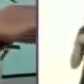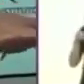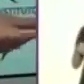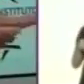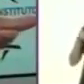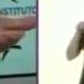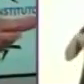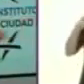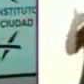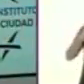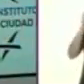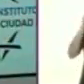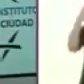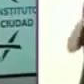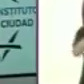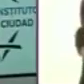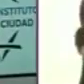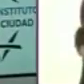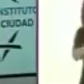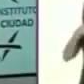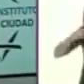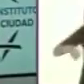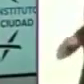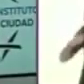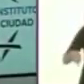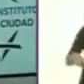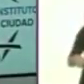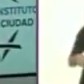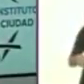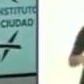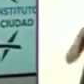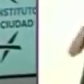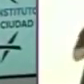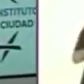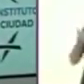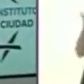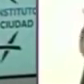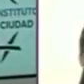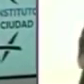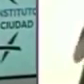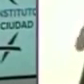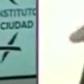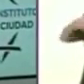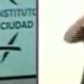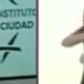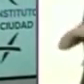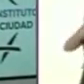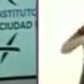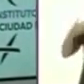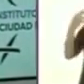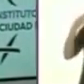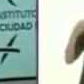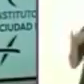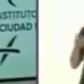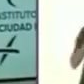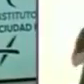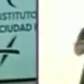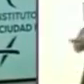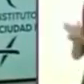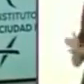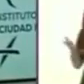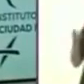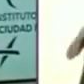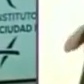pues se fue durísimo contra los representantes de los medios de comunicación, dijo que no la cubren, que no difunden